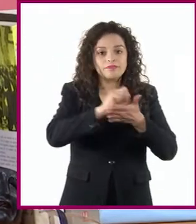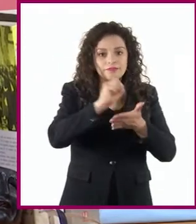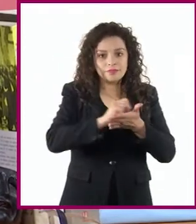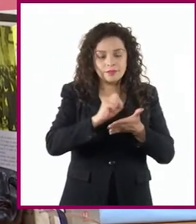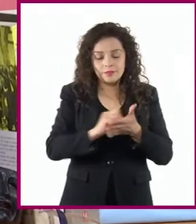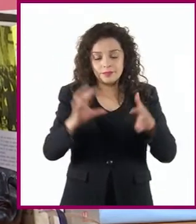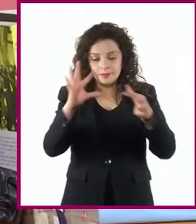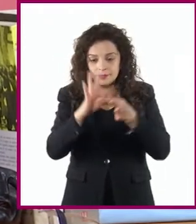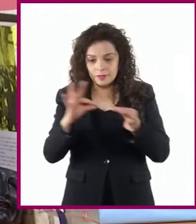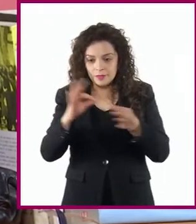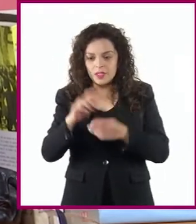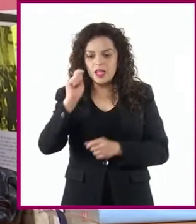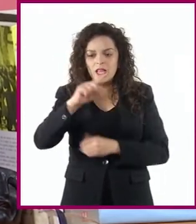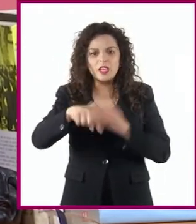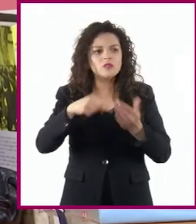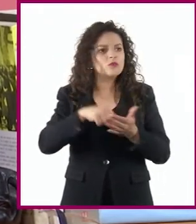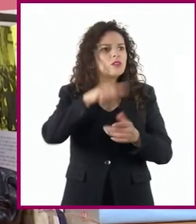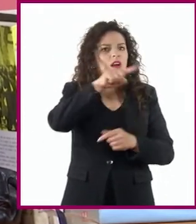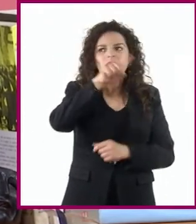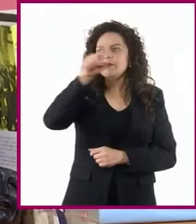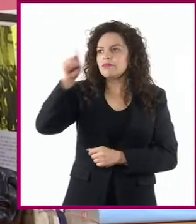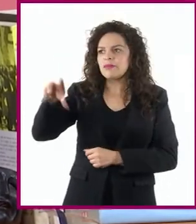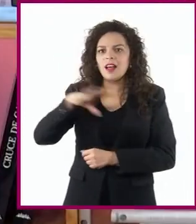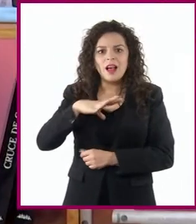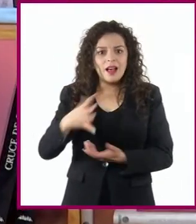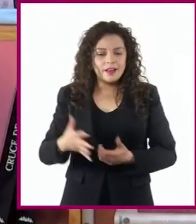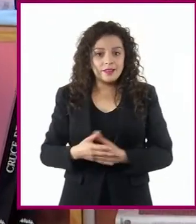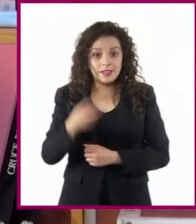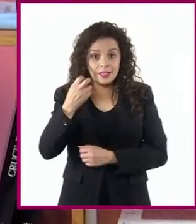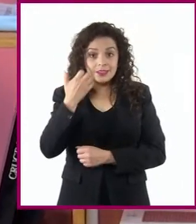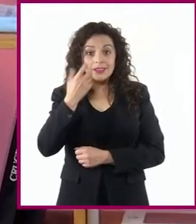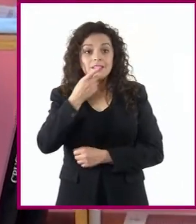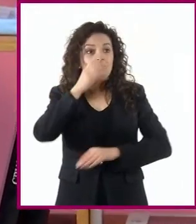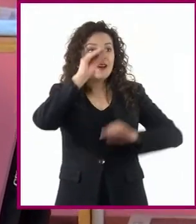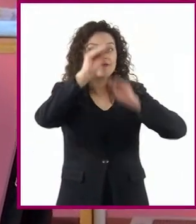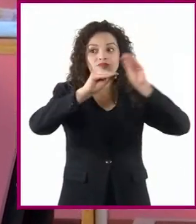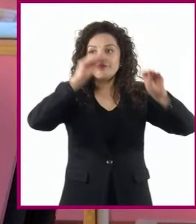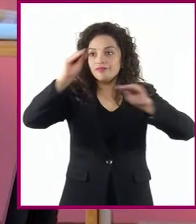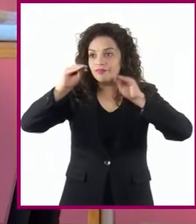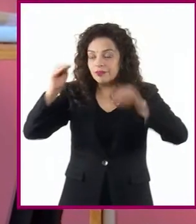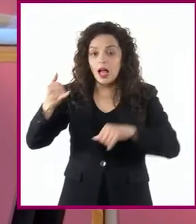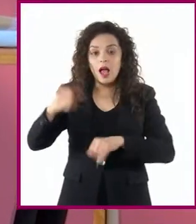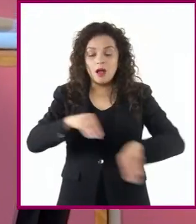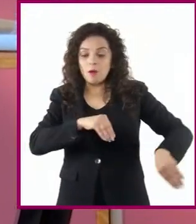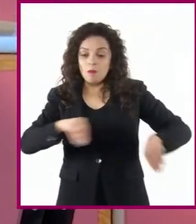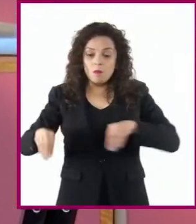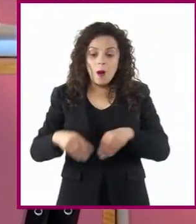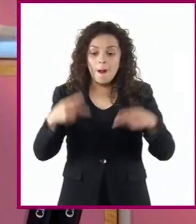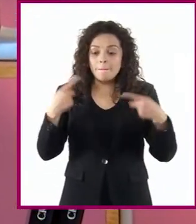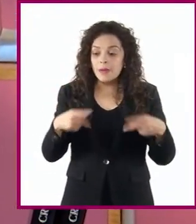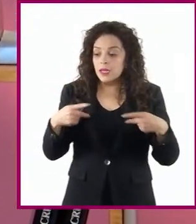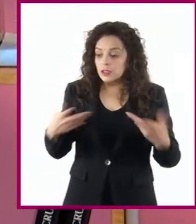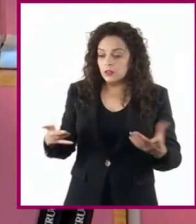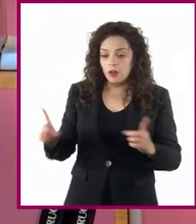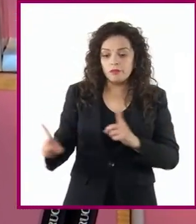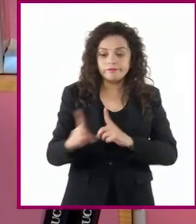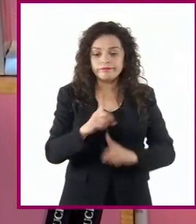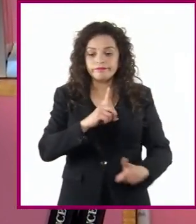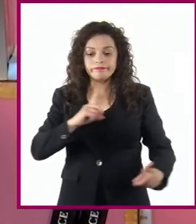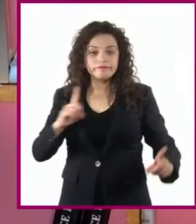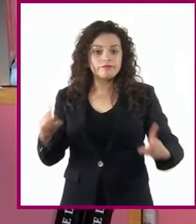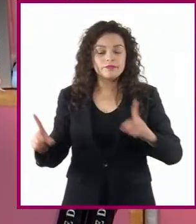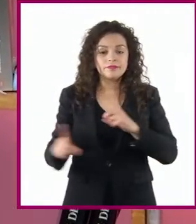la escena. Esto implica la escenografía. El movimiento de los personajes puede situar